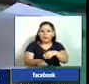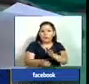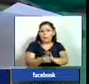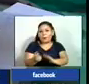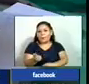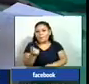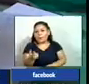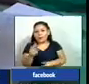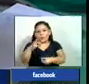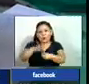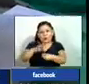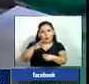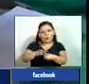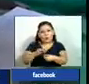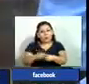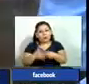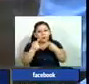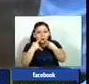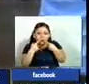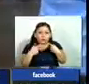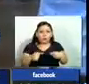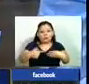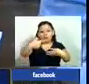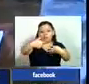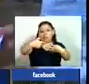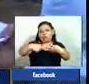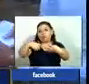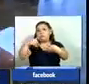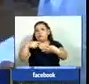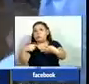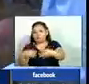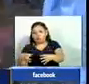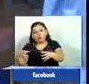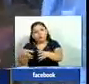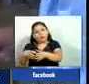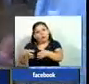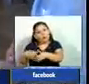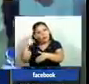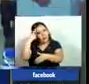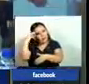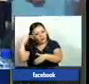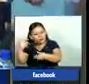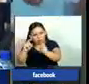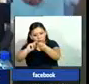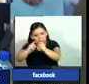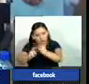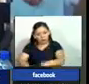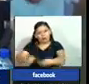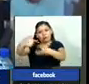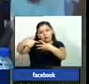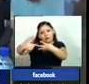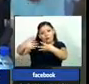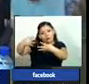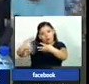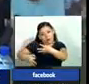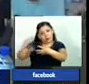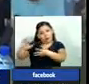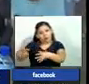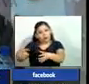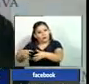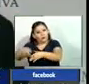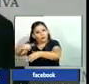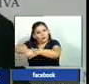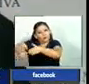próximos comicios fueron los dictámenes favorables que acordó la comisión de reformas electorales y constitucionales del